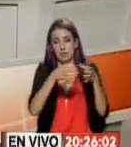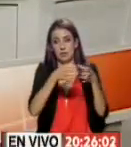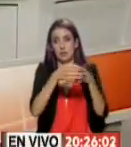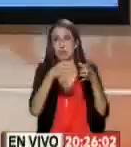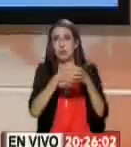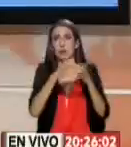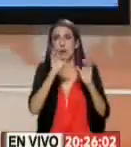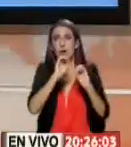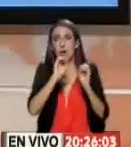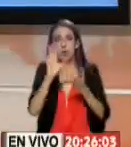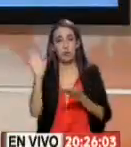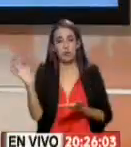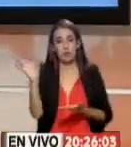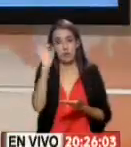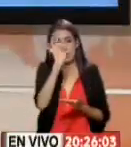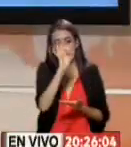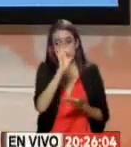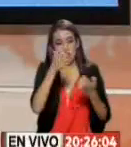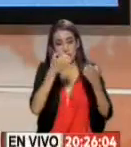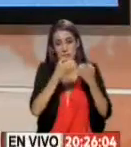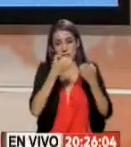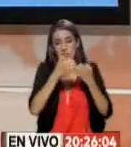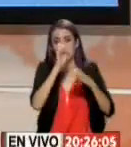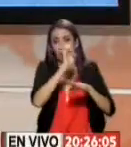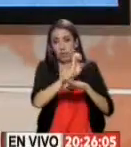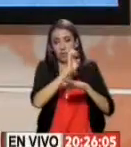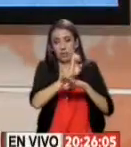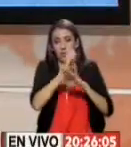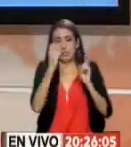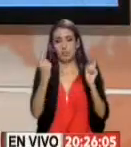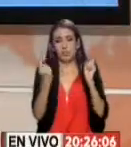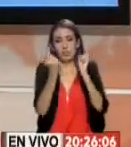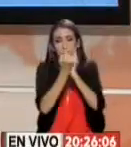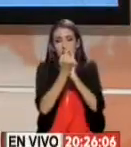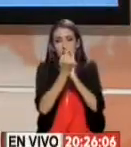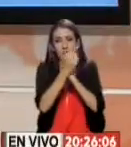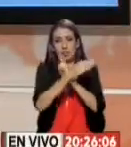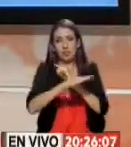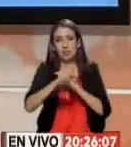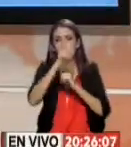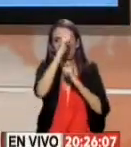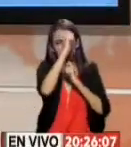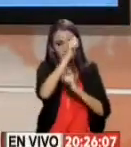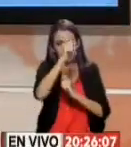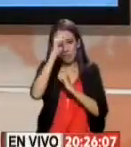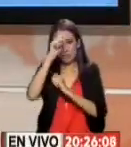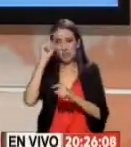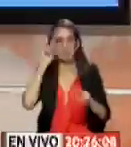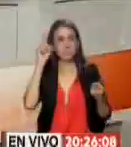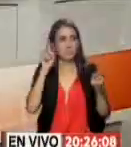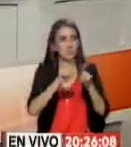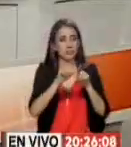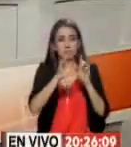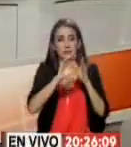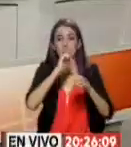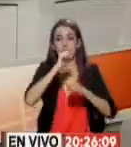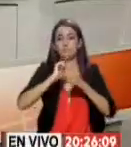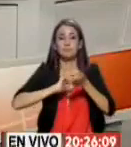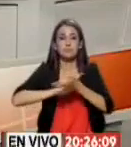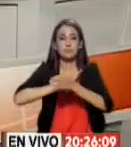a la delegación ecuatoriana negociar con la frente en alto y con dignidad el acuerdo de paz que años después,